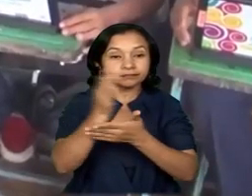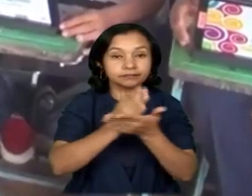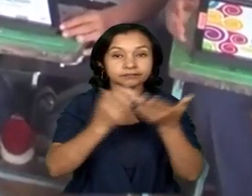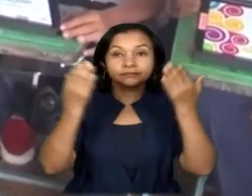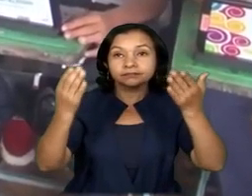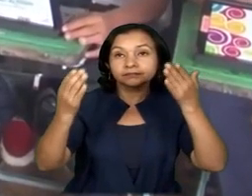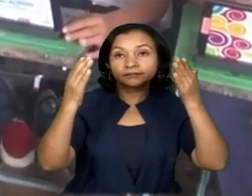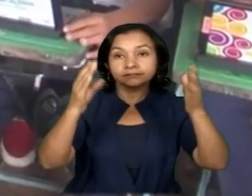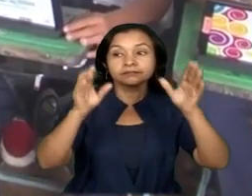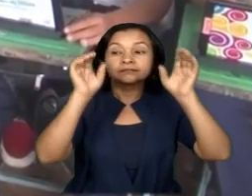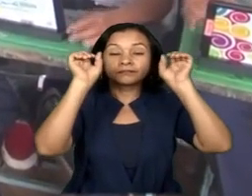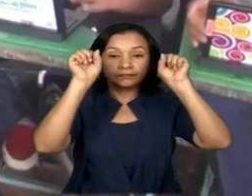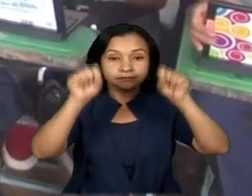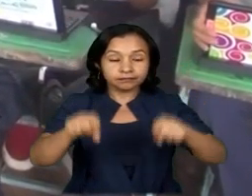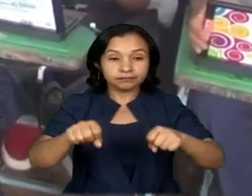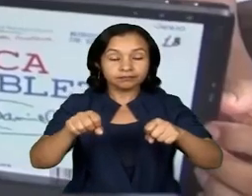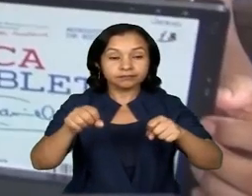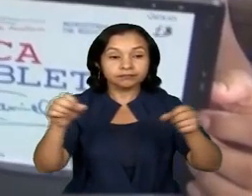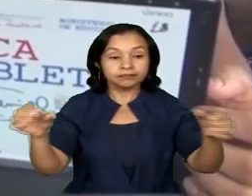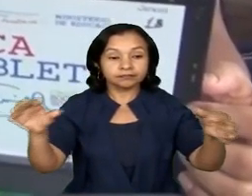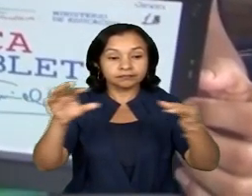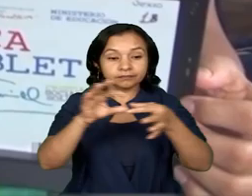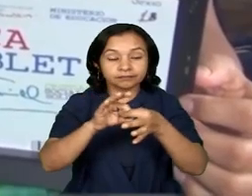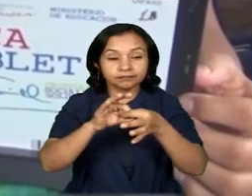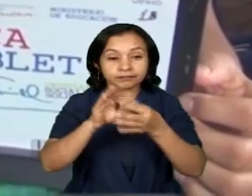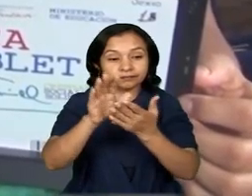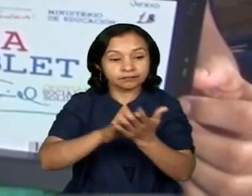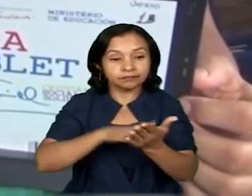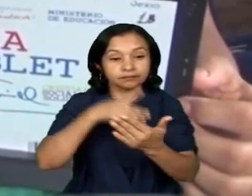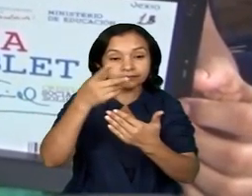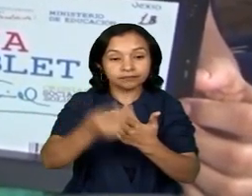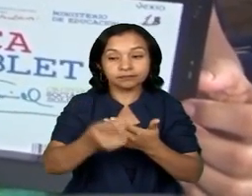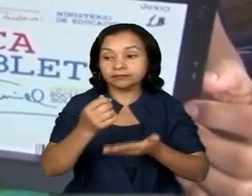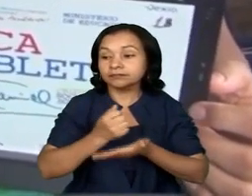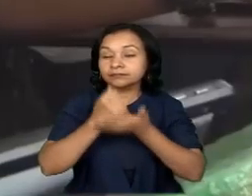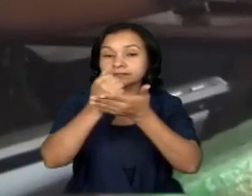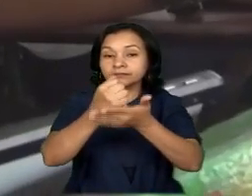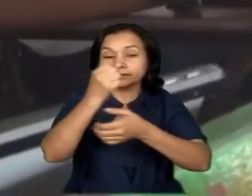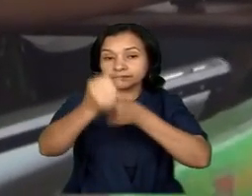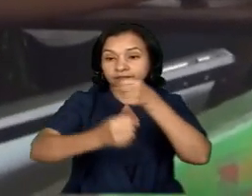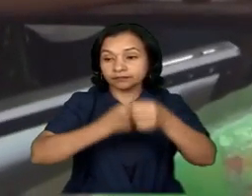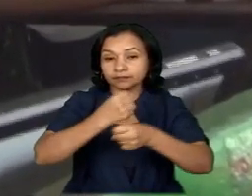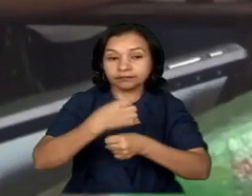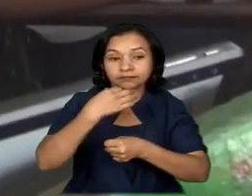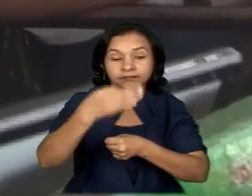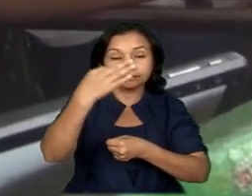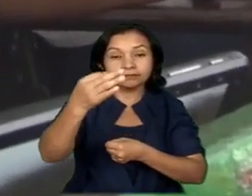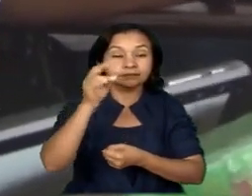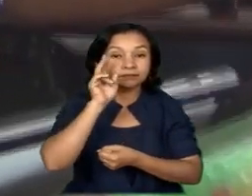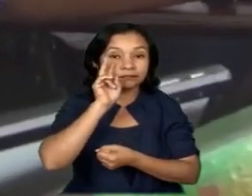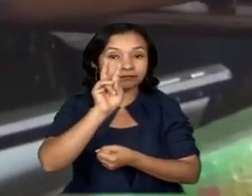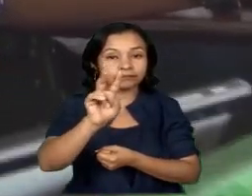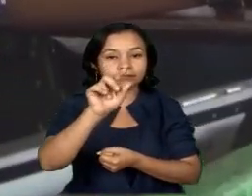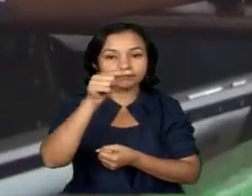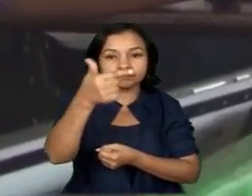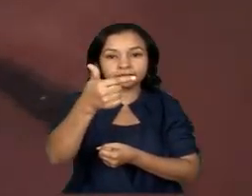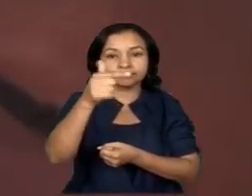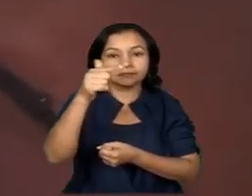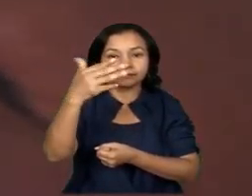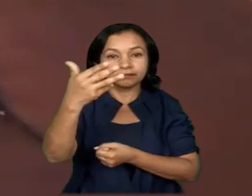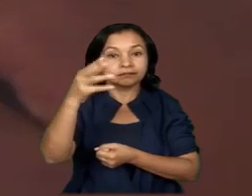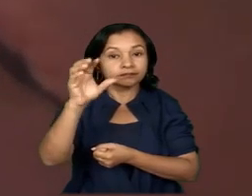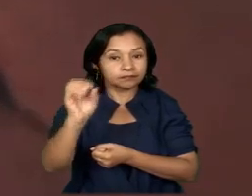Y esto es parte de un programa que nos va a llevar el próximo año también, avanzando un poco ya en las proyecciones, a 790